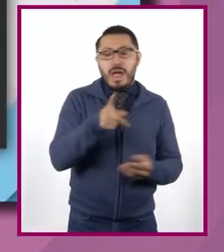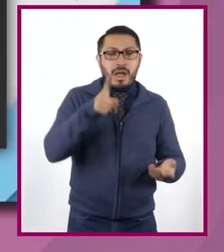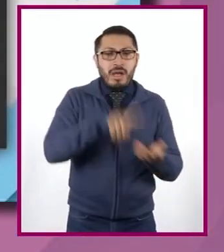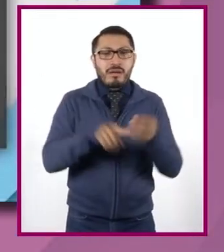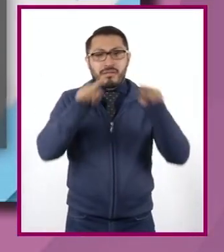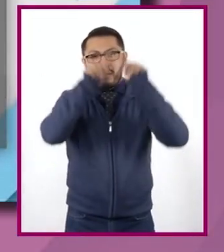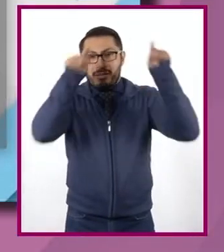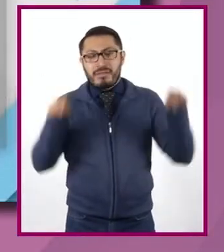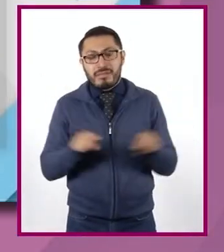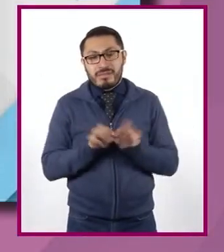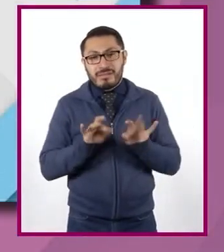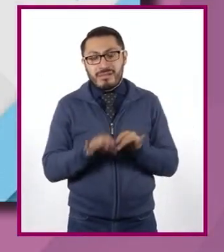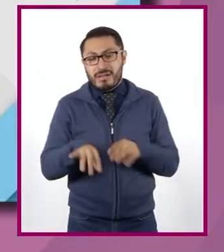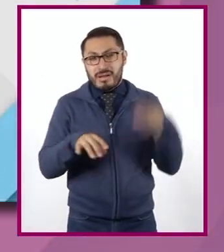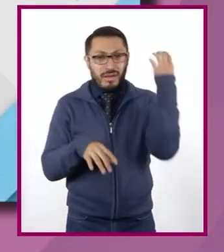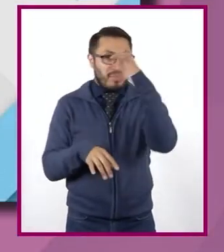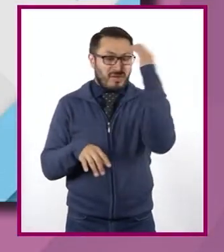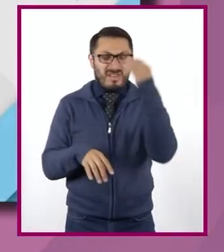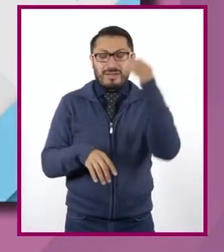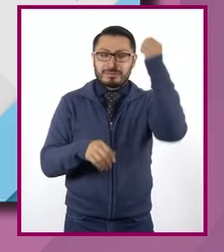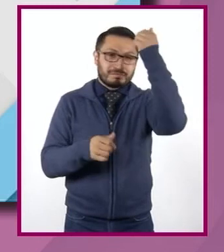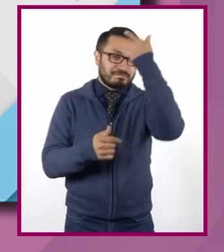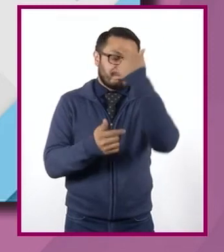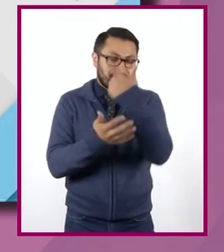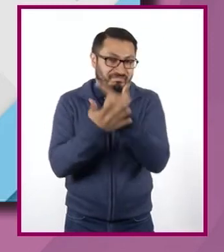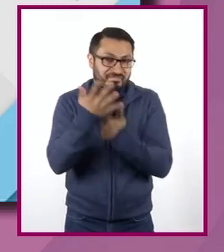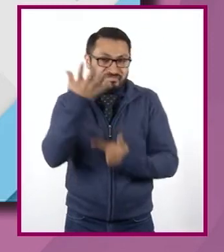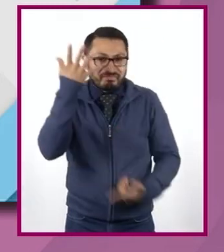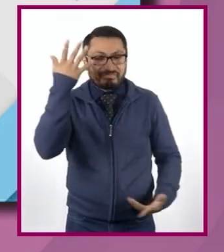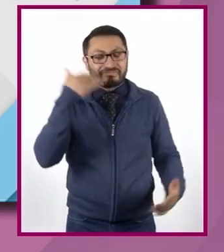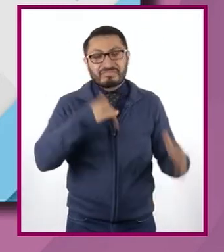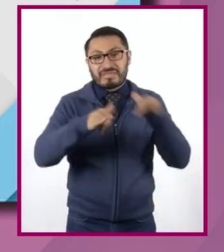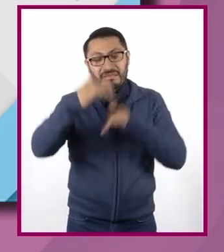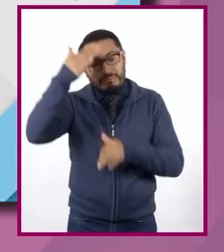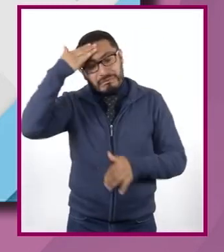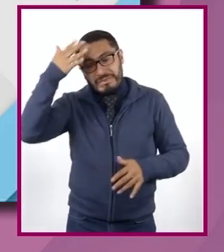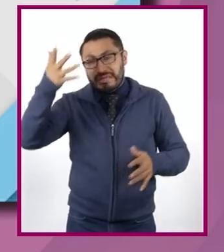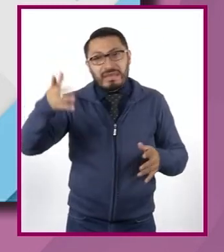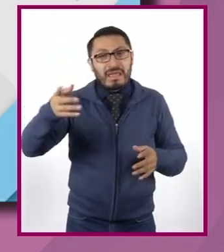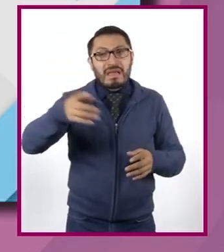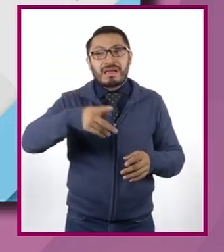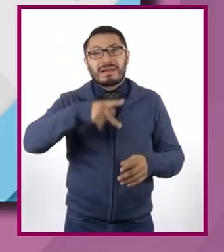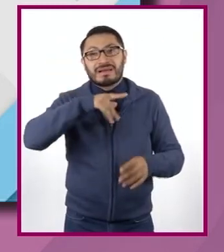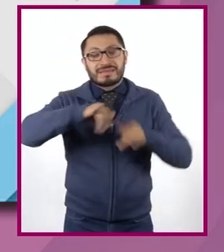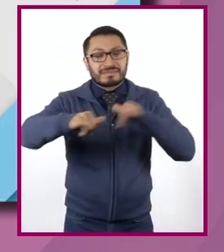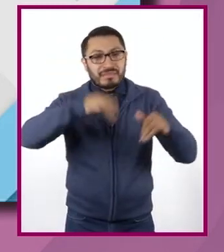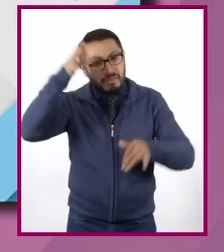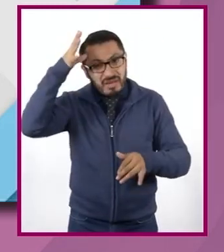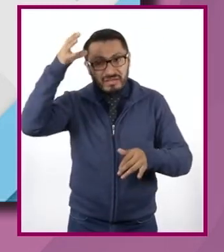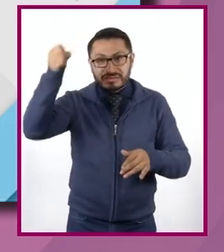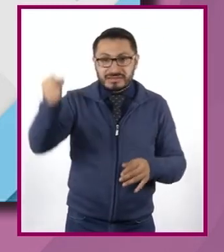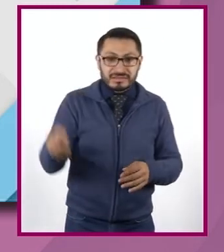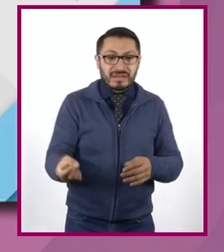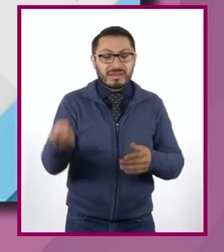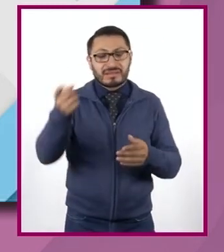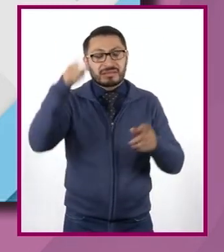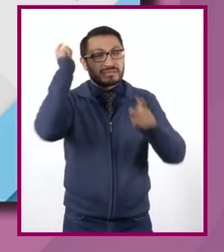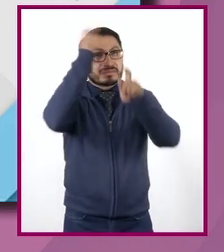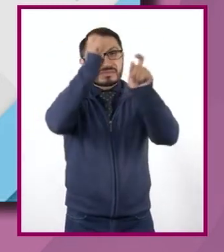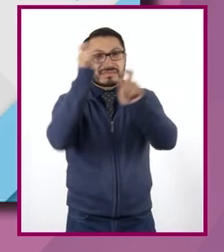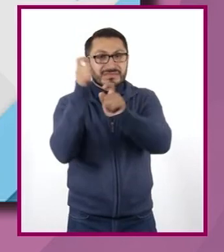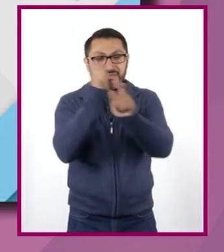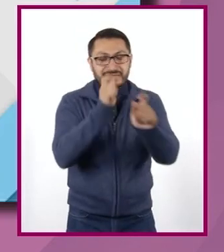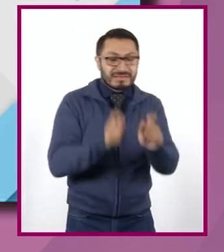computadora, fotografías, gráficas, fórmulas, mapas mentales, mapas conceptuales, diagramas, esculturas,